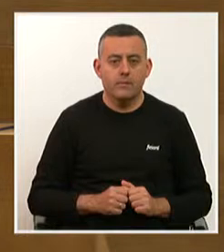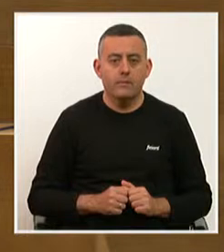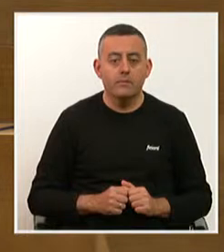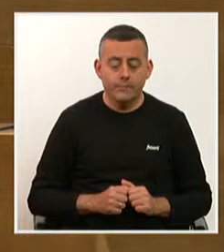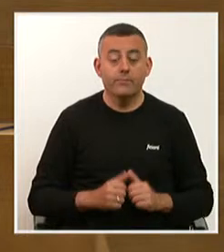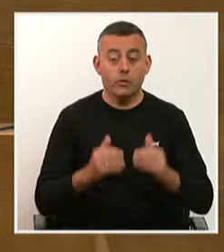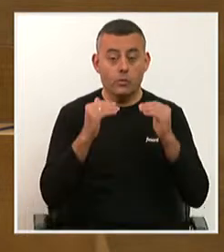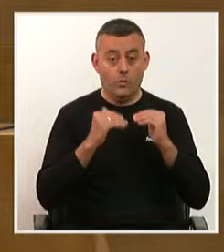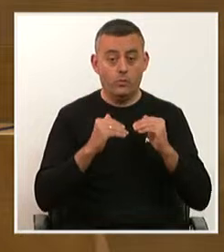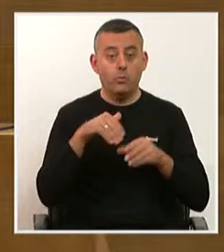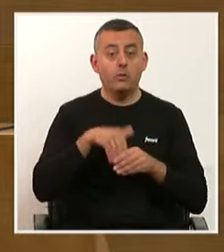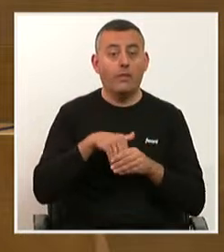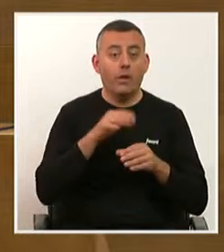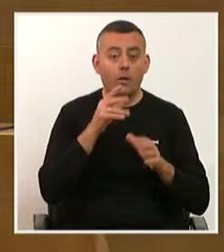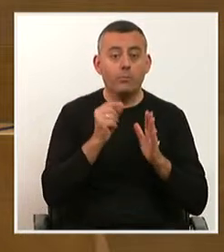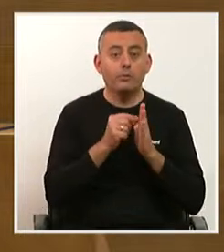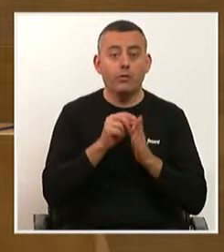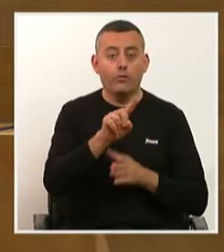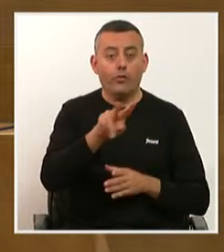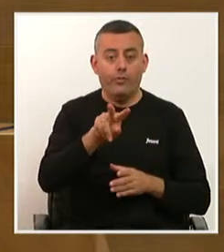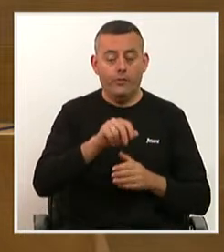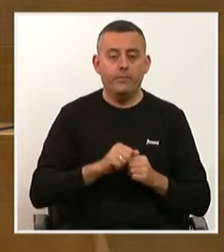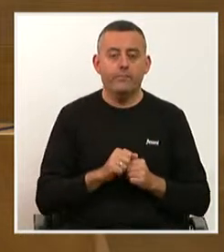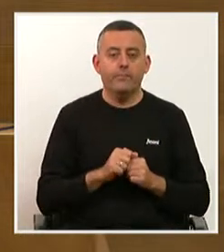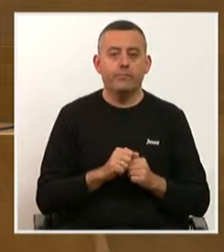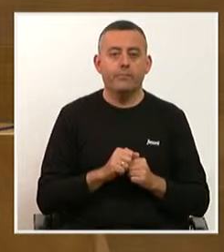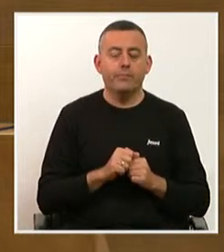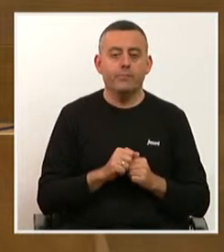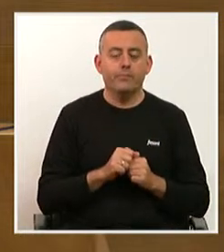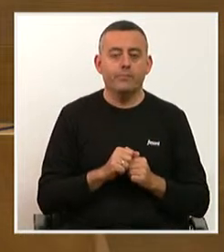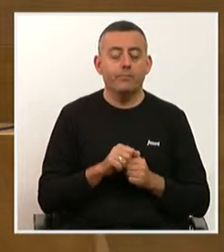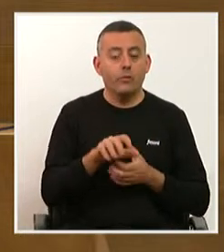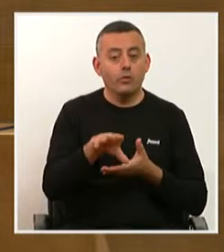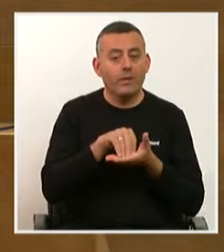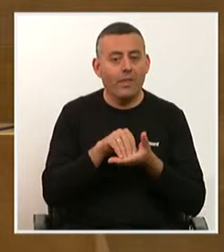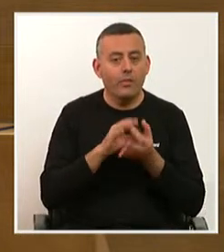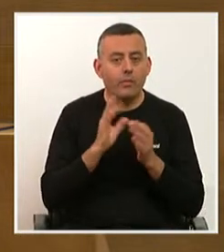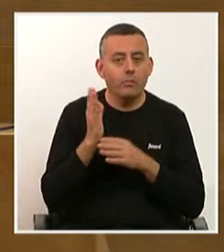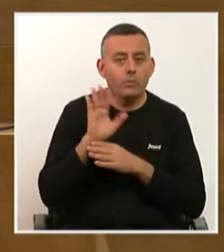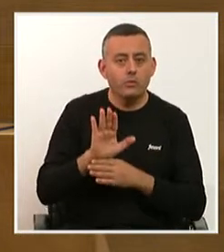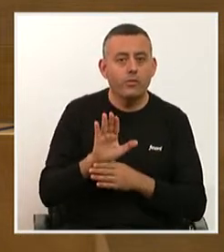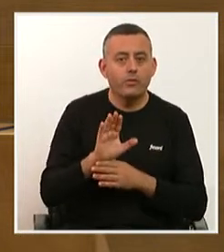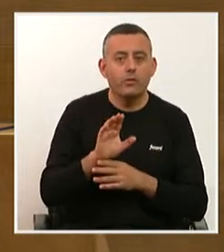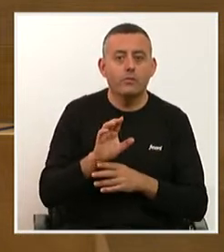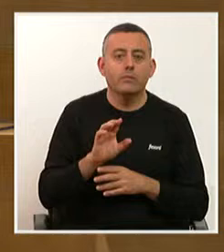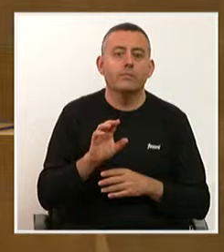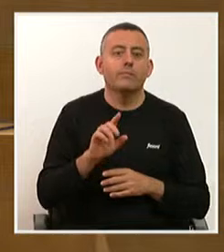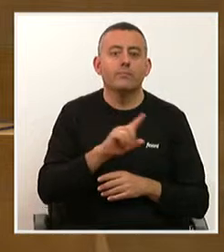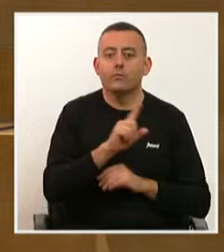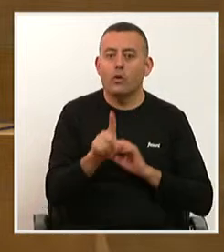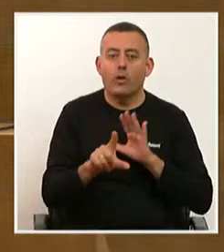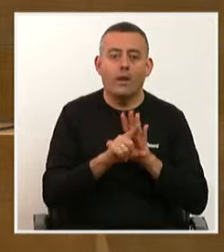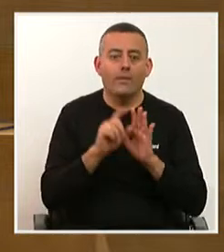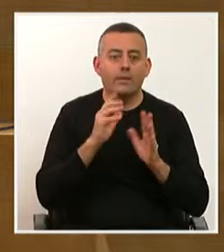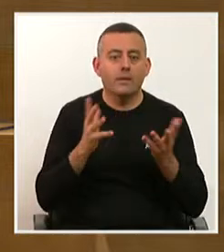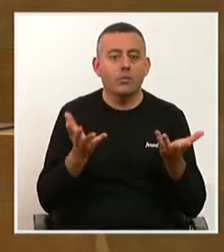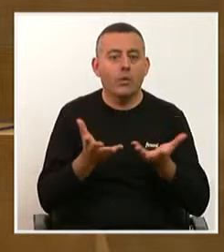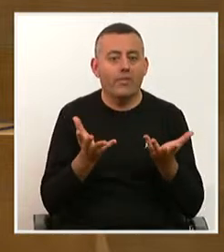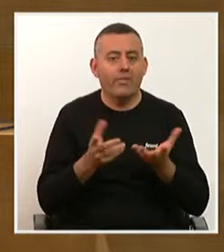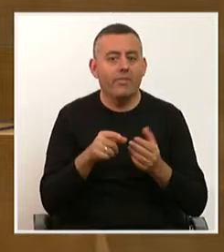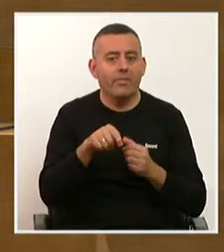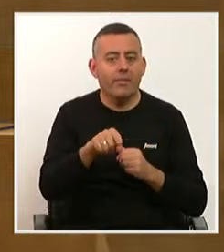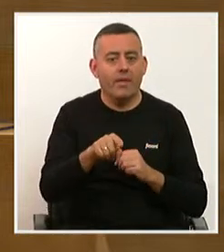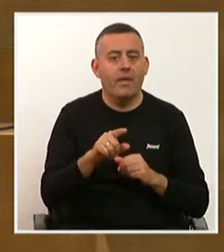pasamos a la votación del punto 12 toma en consideración de la proposición no de ley de tramitación especial de urgencia